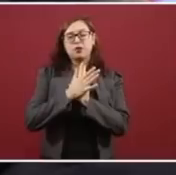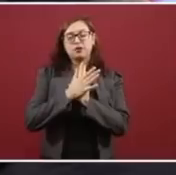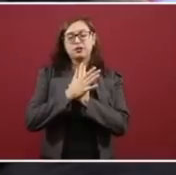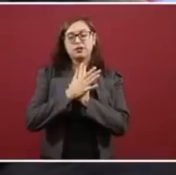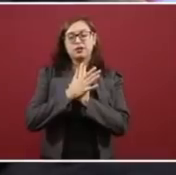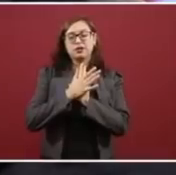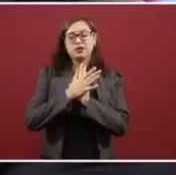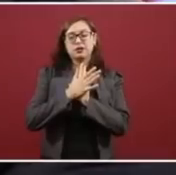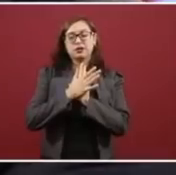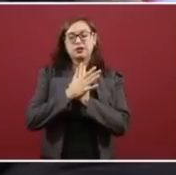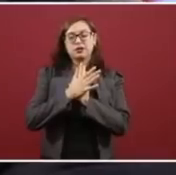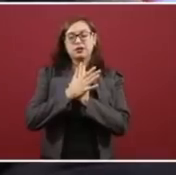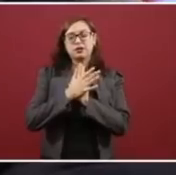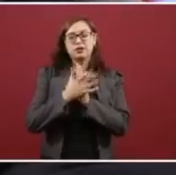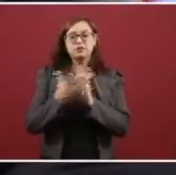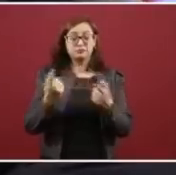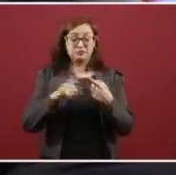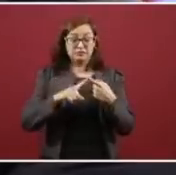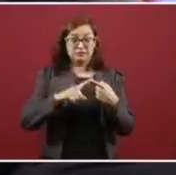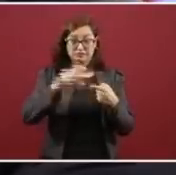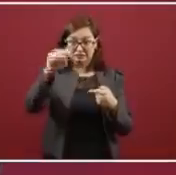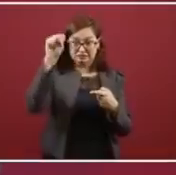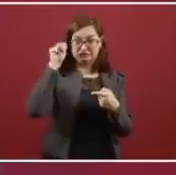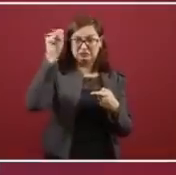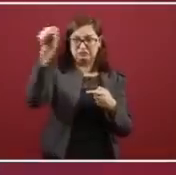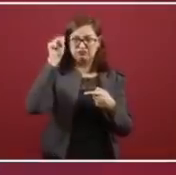el que haya democracia sindical